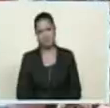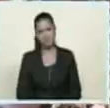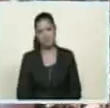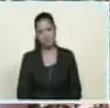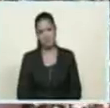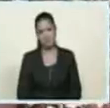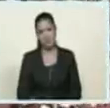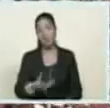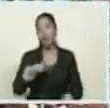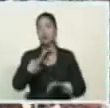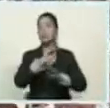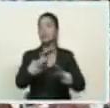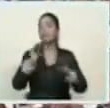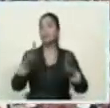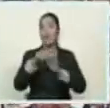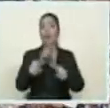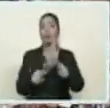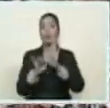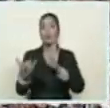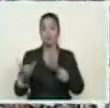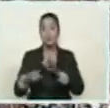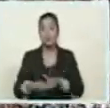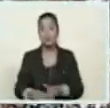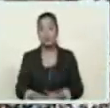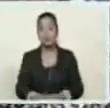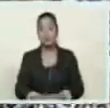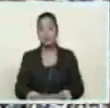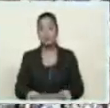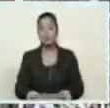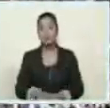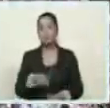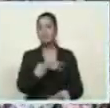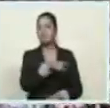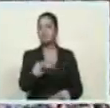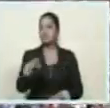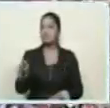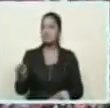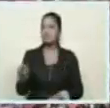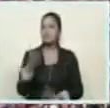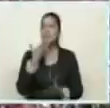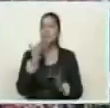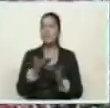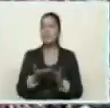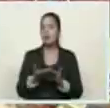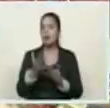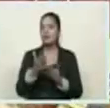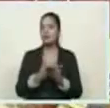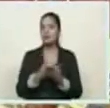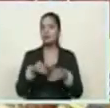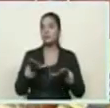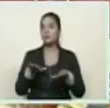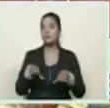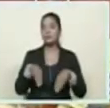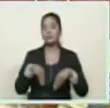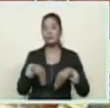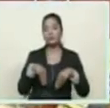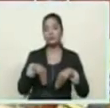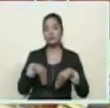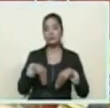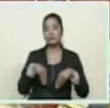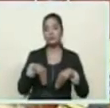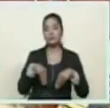cuando convocamos la asamblea constituyente ellos se fans se plantearon parar la